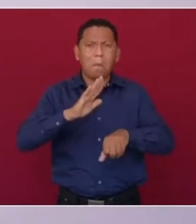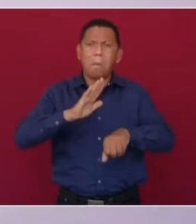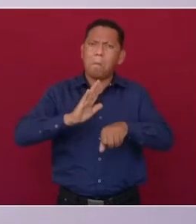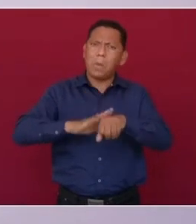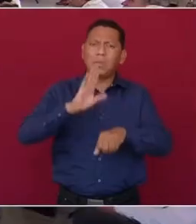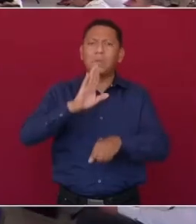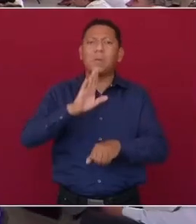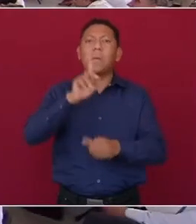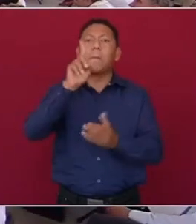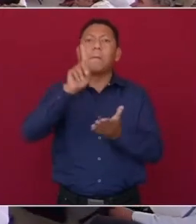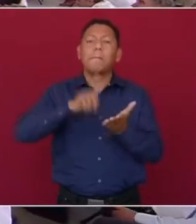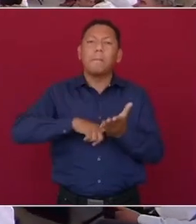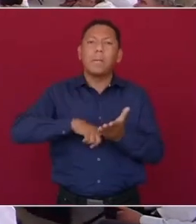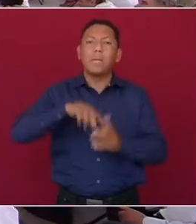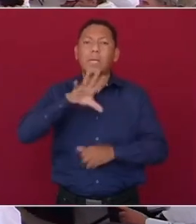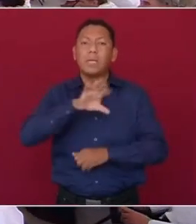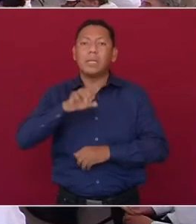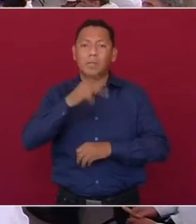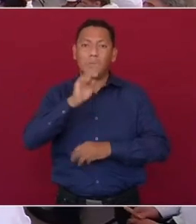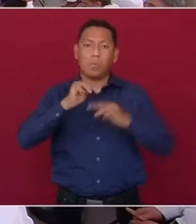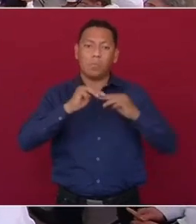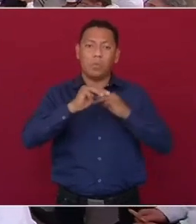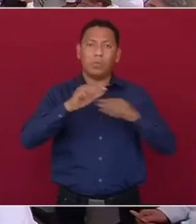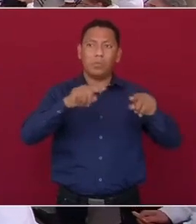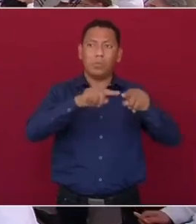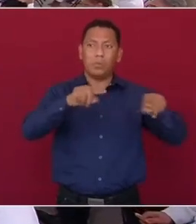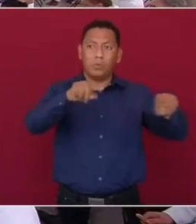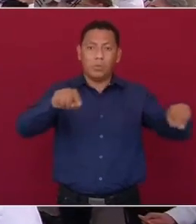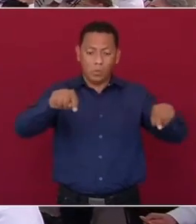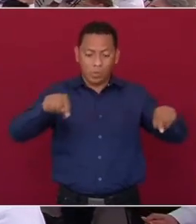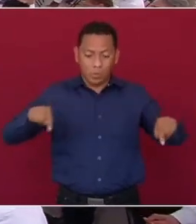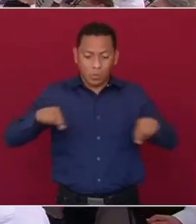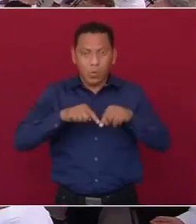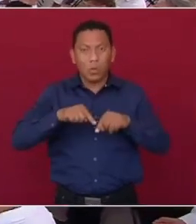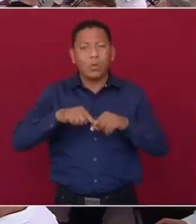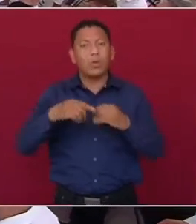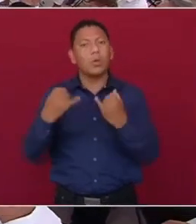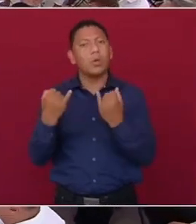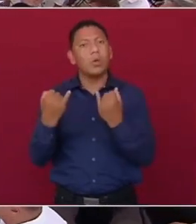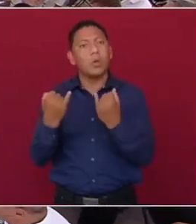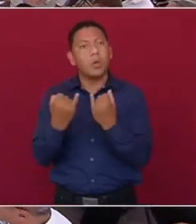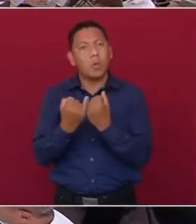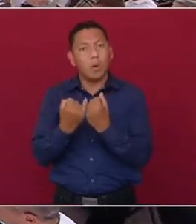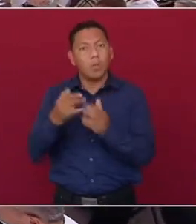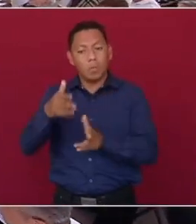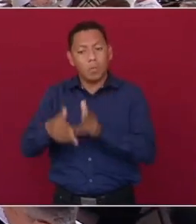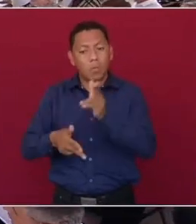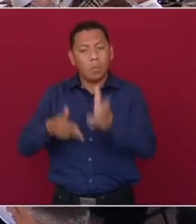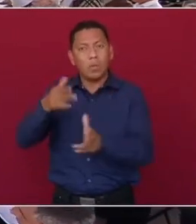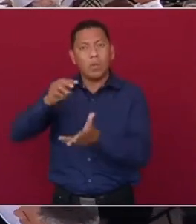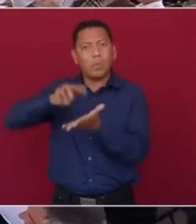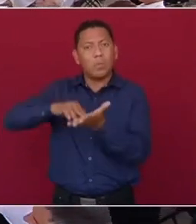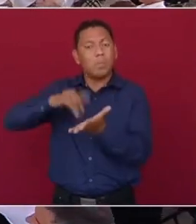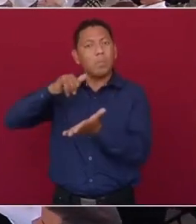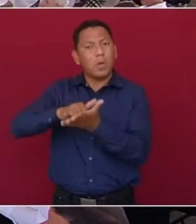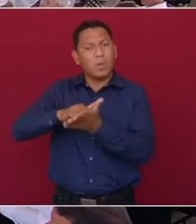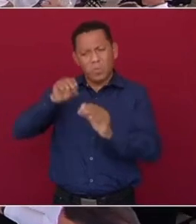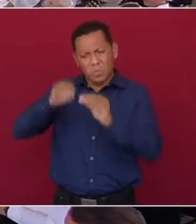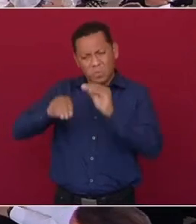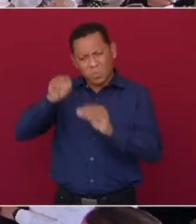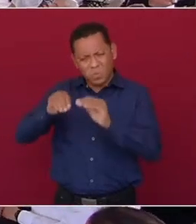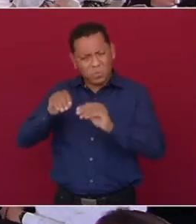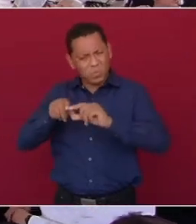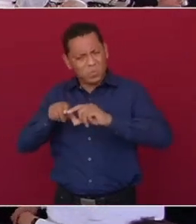de 1,500 kilómetros de vías para el Tren Maya. Esto incluye